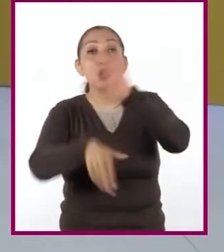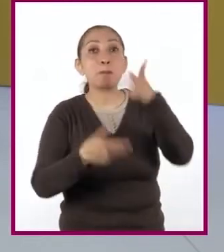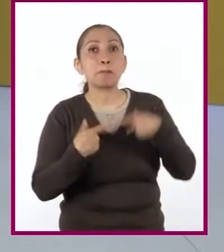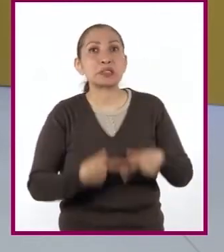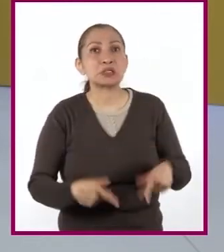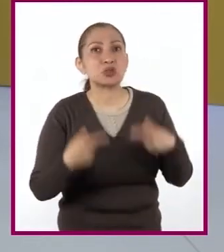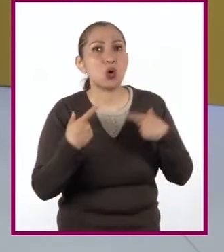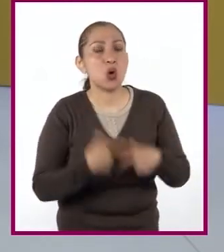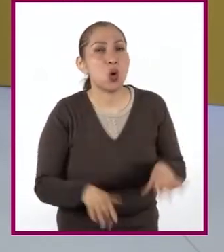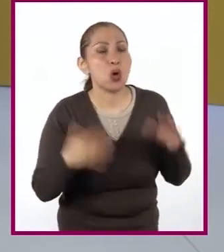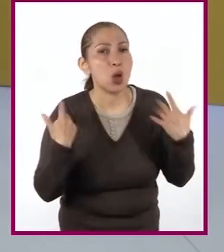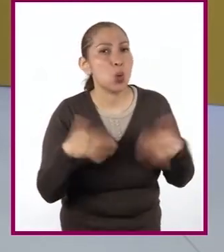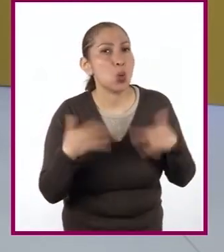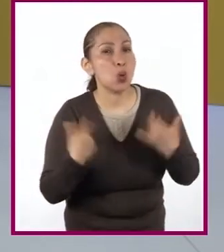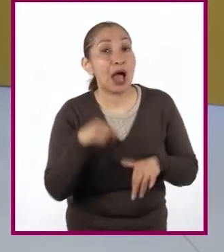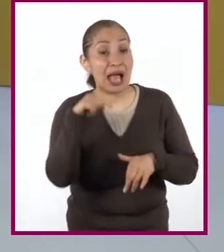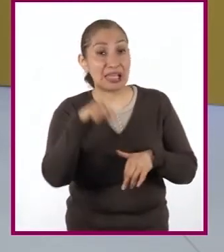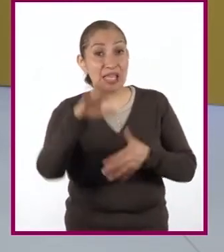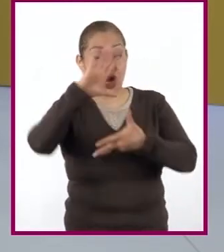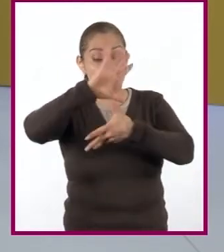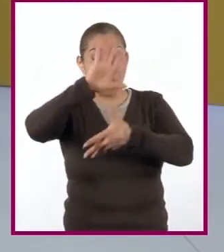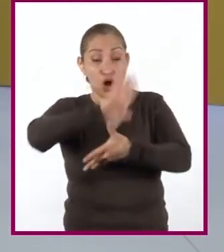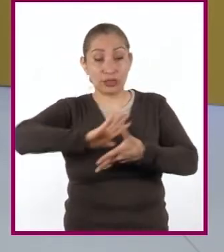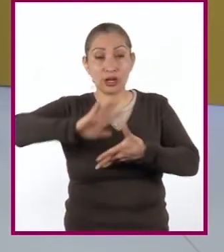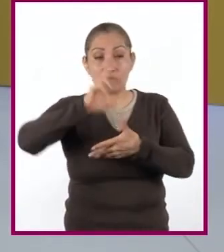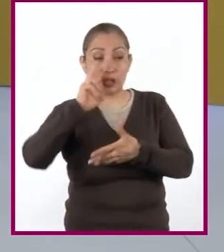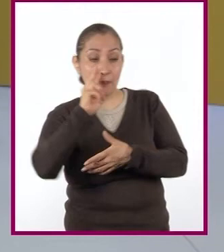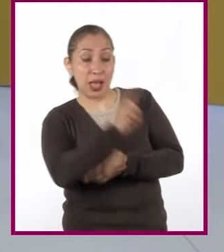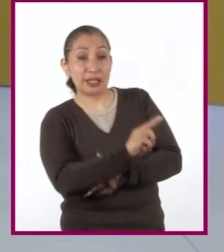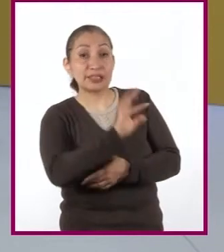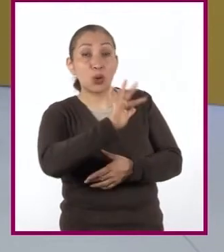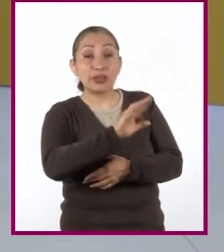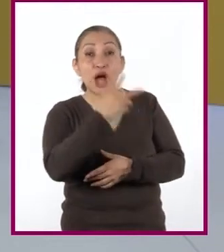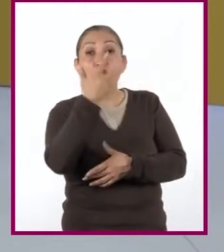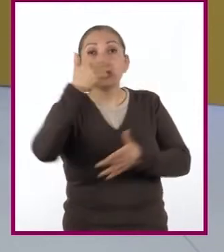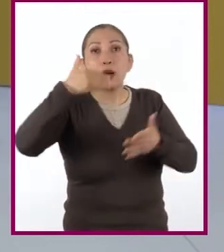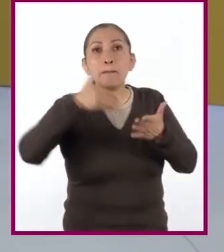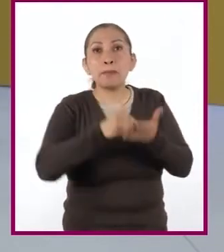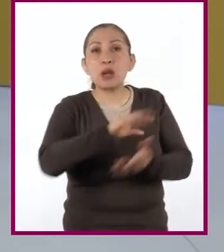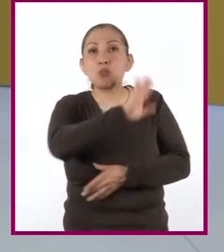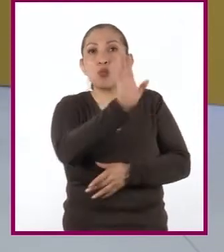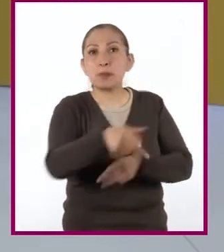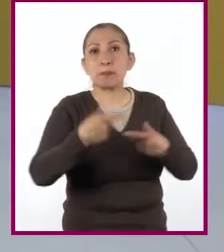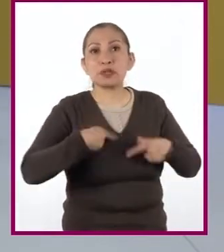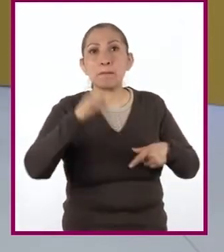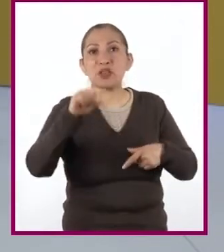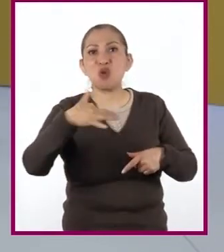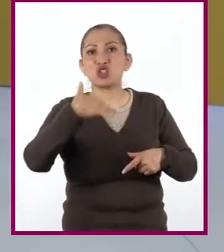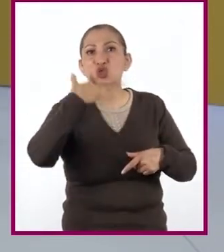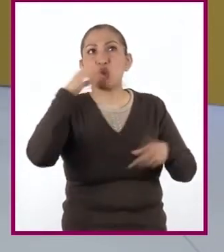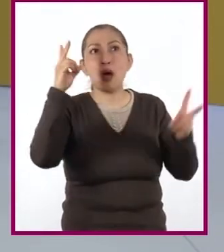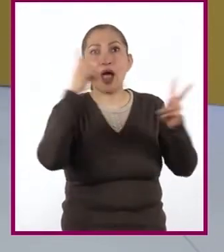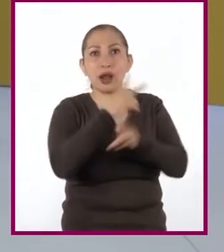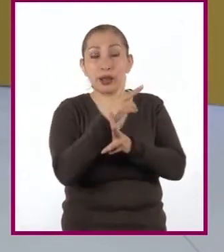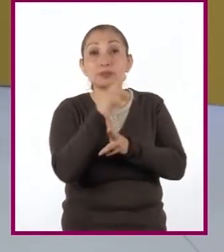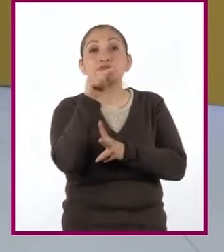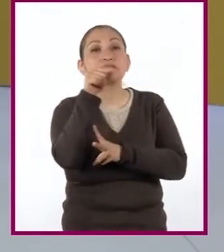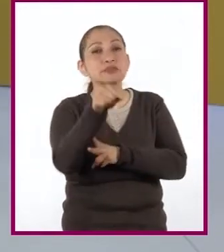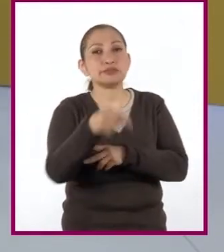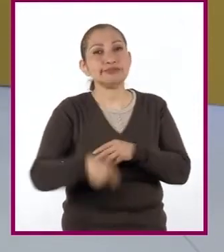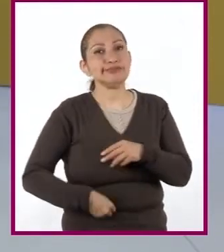planeta. Tan solo en nuestro continente se registraron 58,000 decesos acreditables a